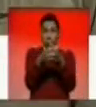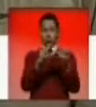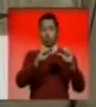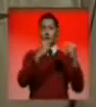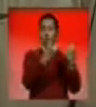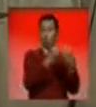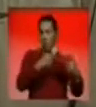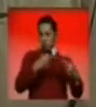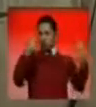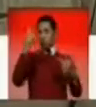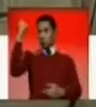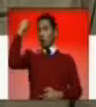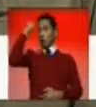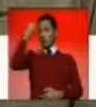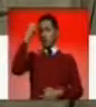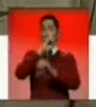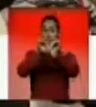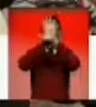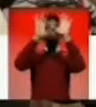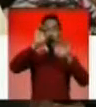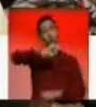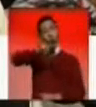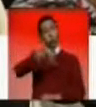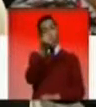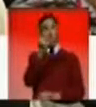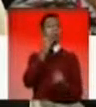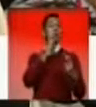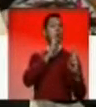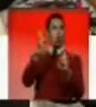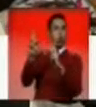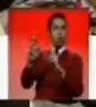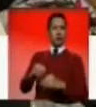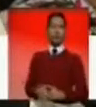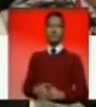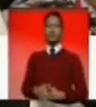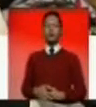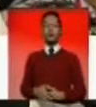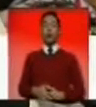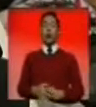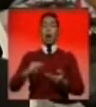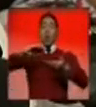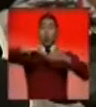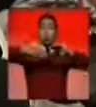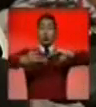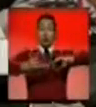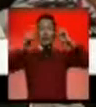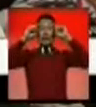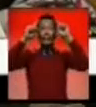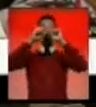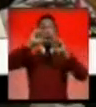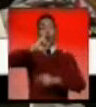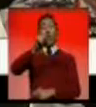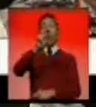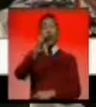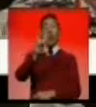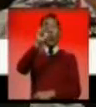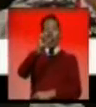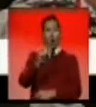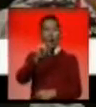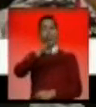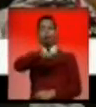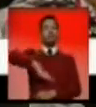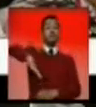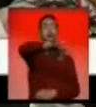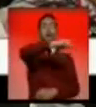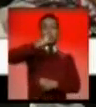oposición reaccionaron la mañana de este jueves. El pueblo de San Juan Bosco estaba militarizado y